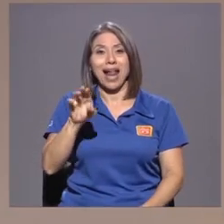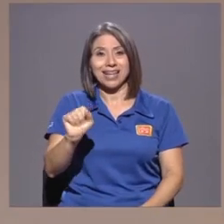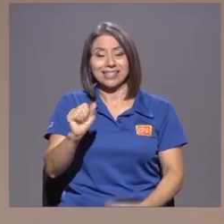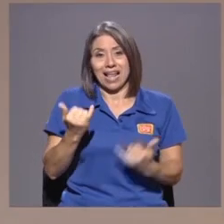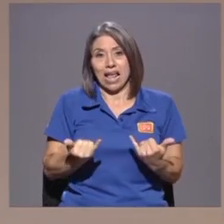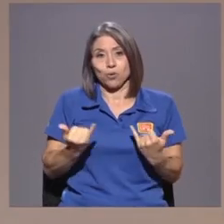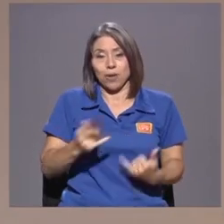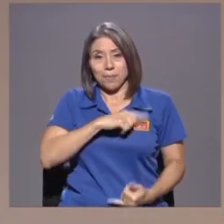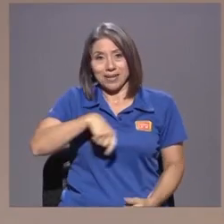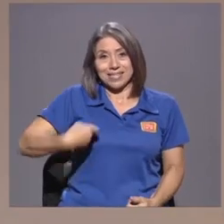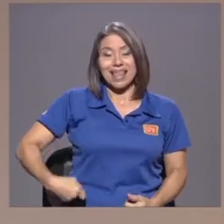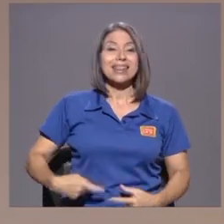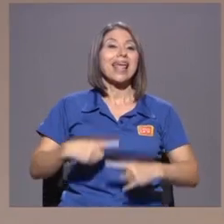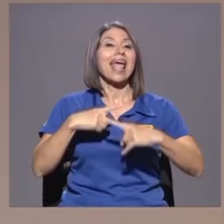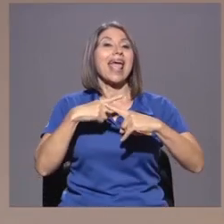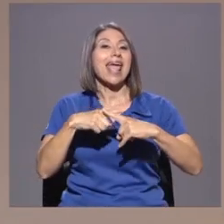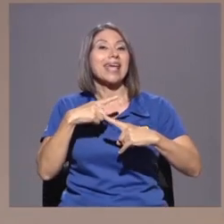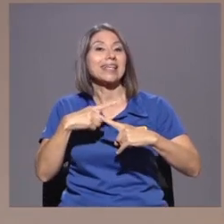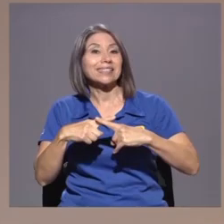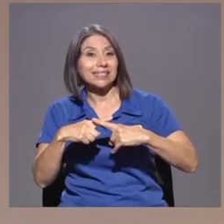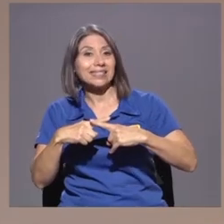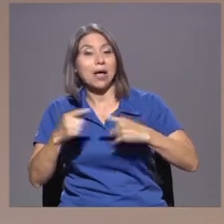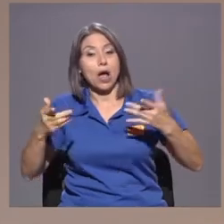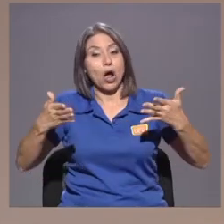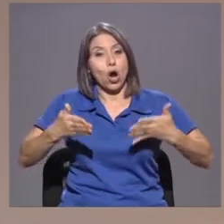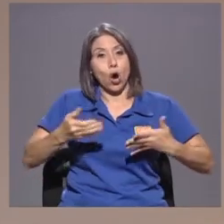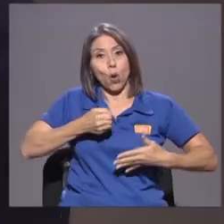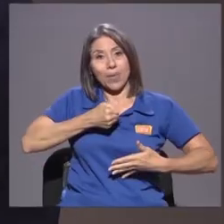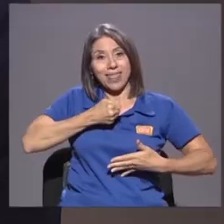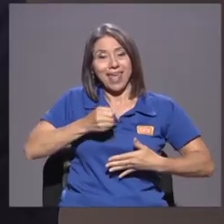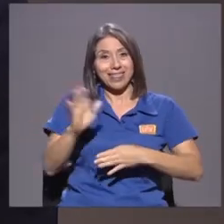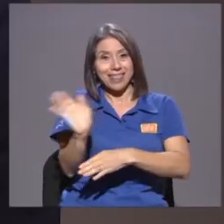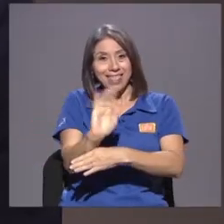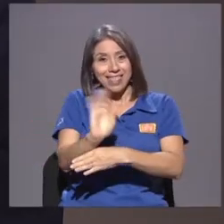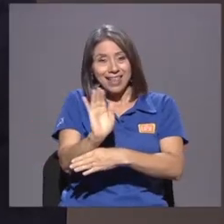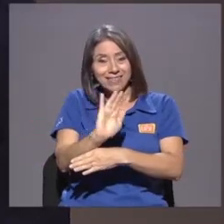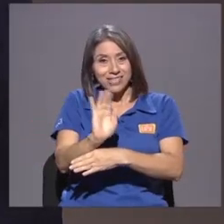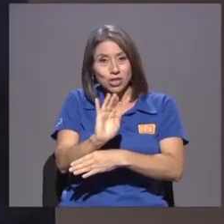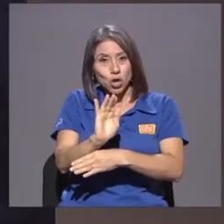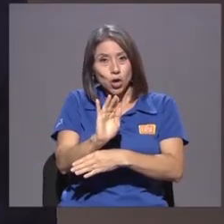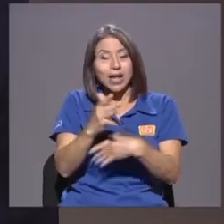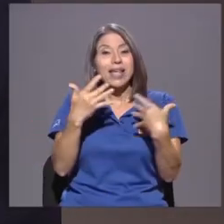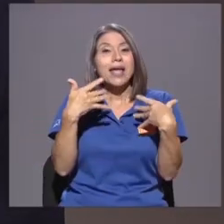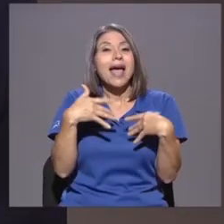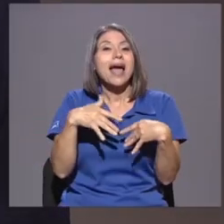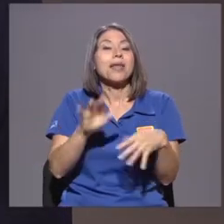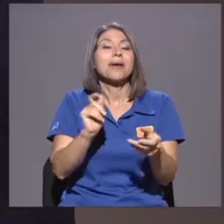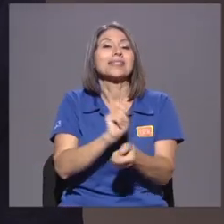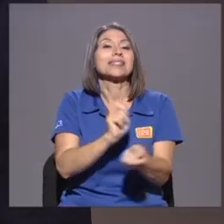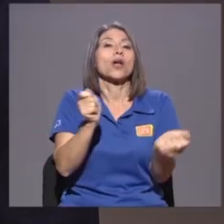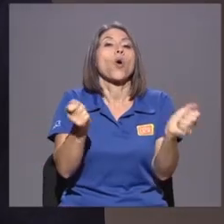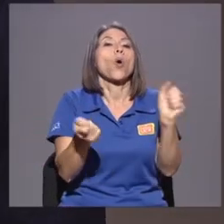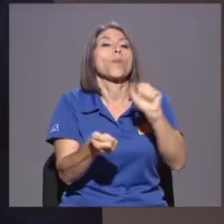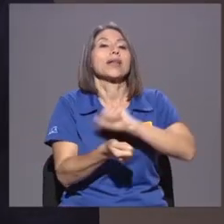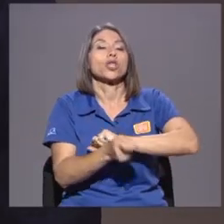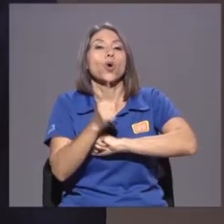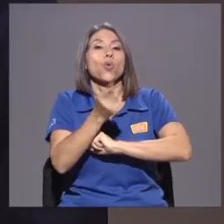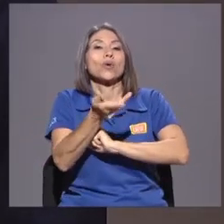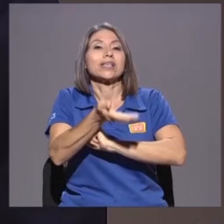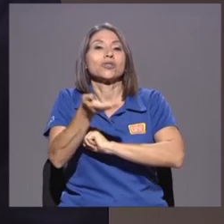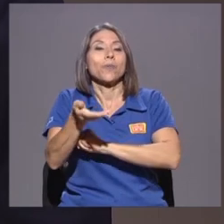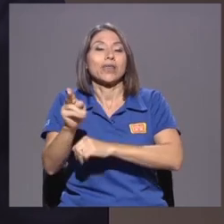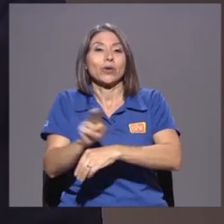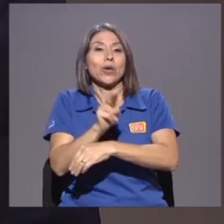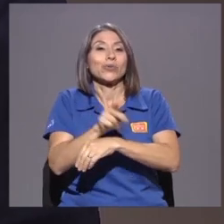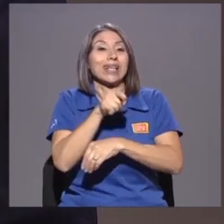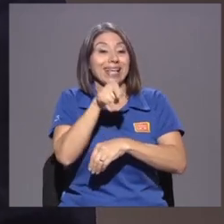de televisión que además prácticamente se convirtió en un instrumento de esas élites y de los dos